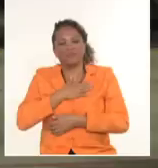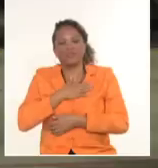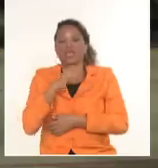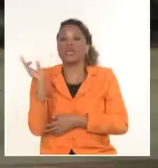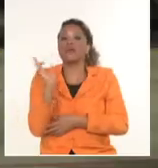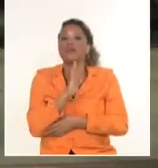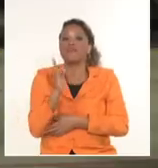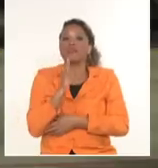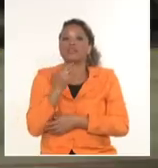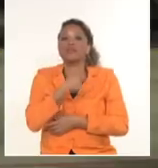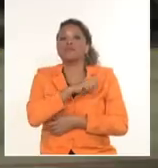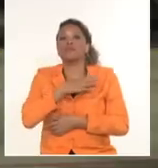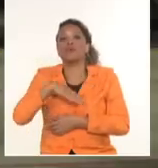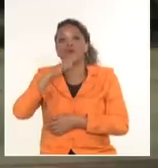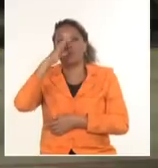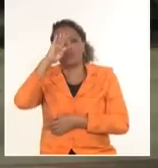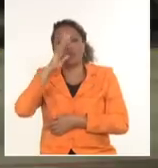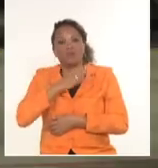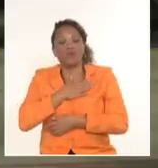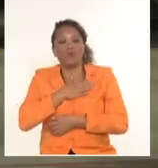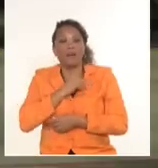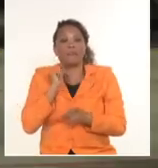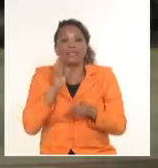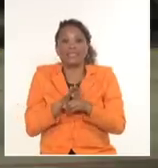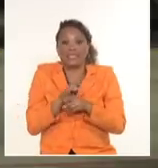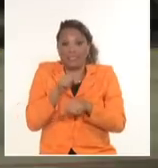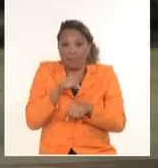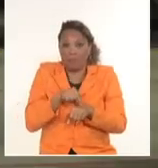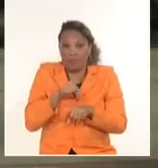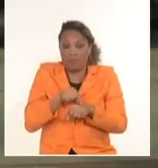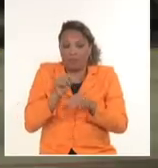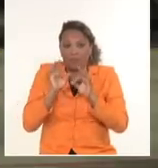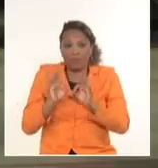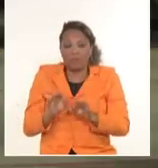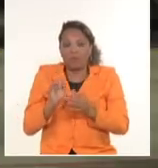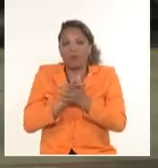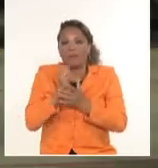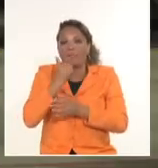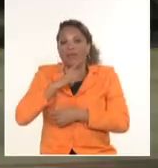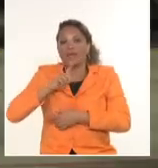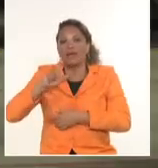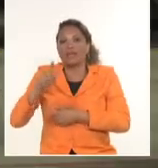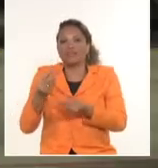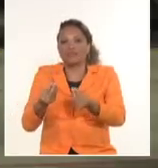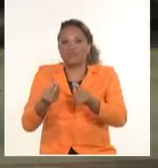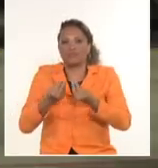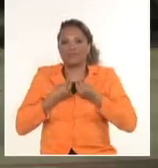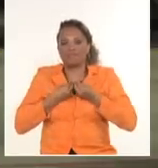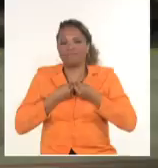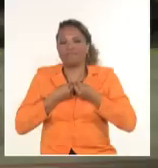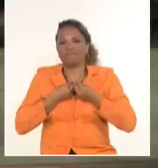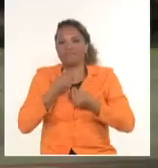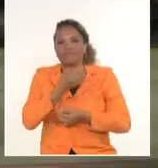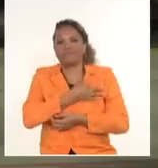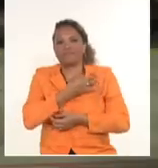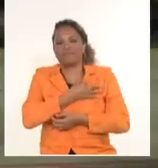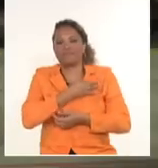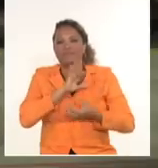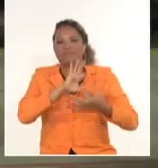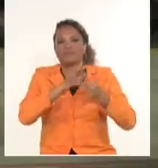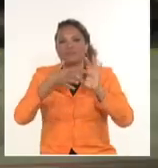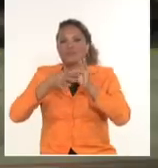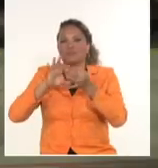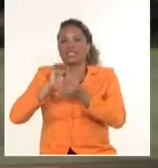cubano, Lady, desde el momento mismo en que Mijaín nos regaló la actuación